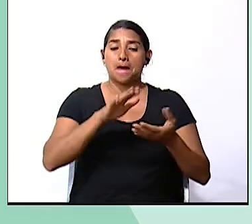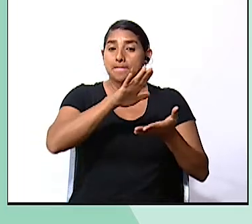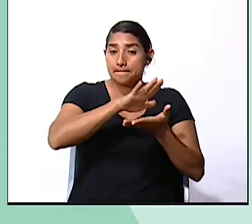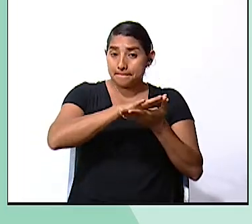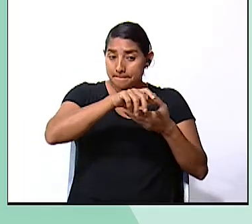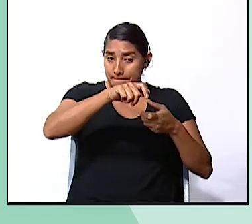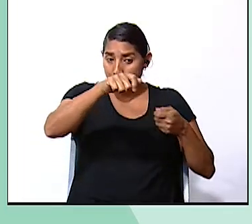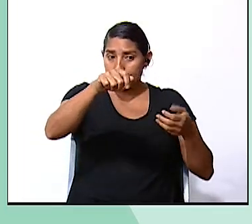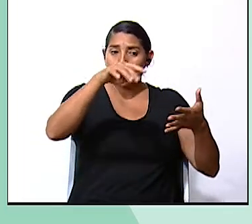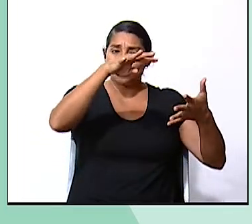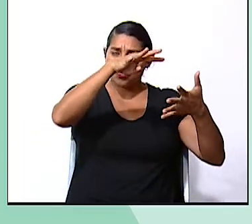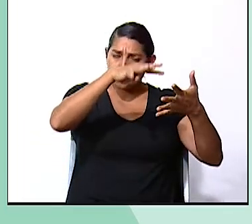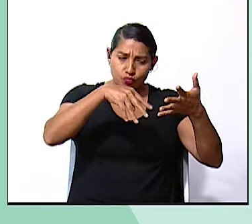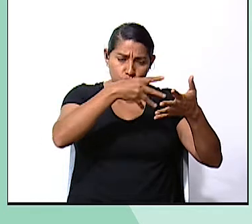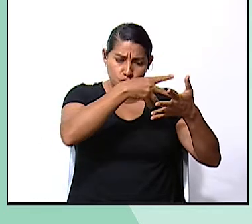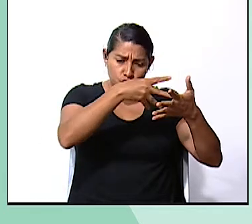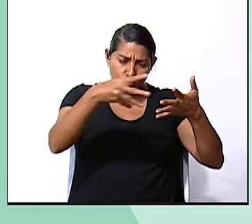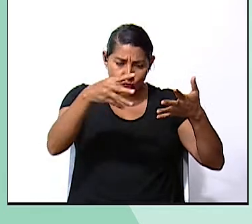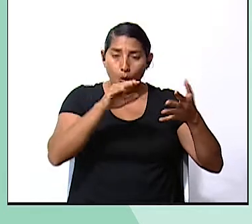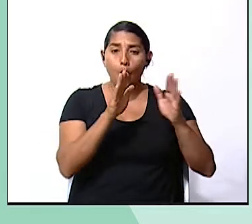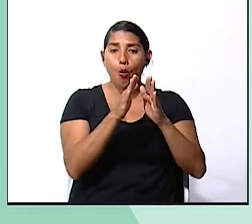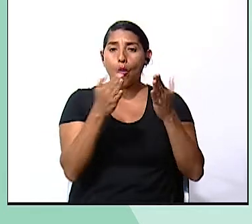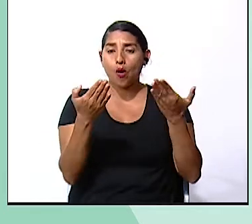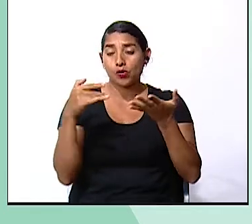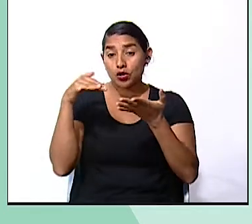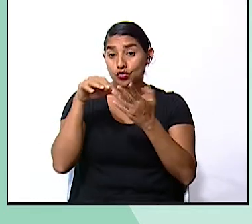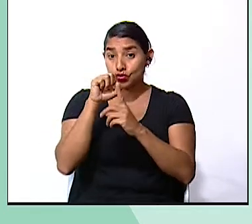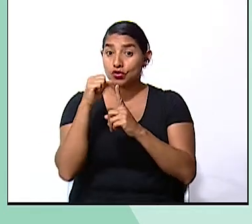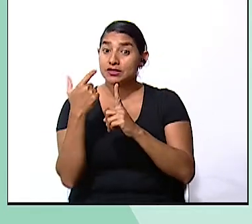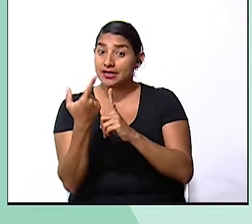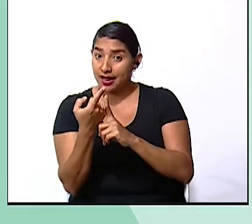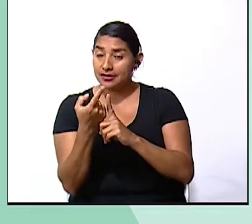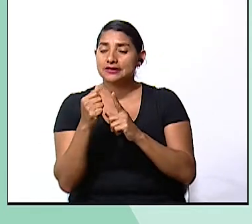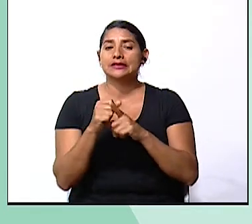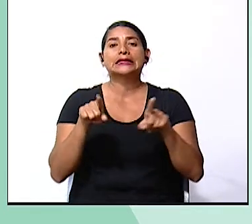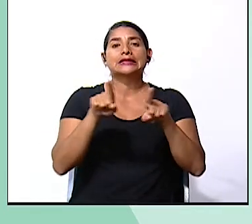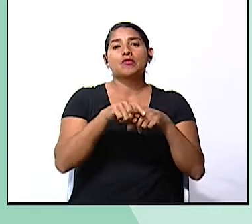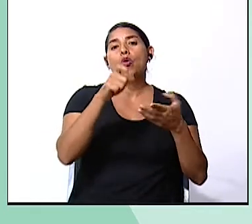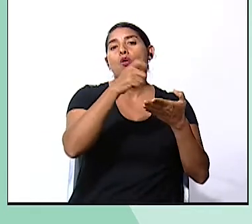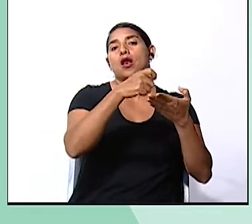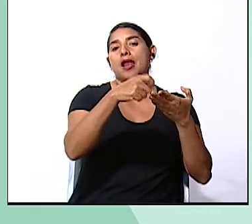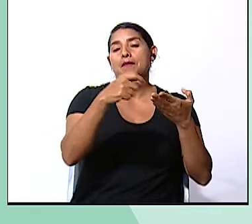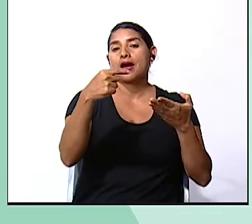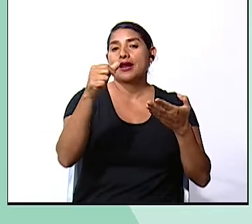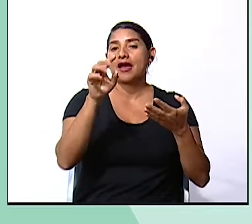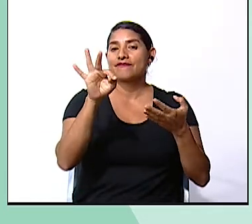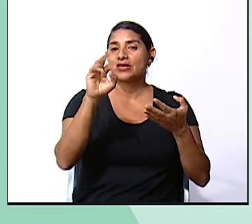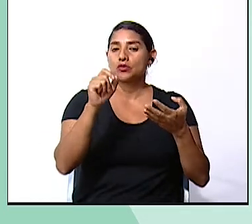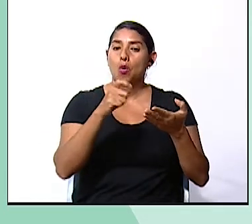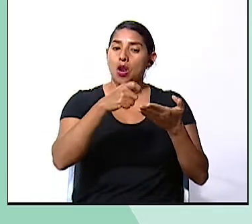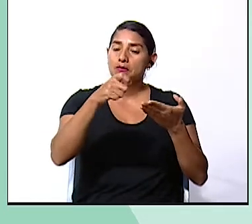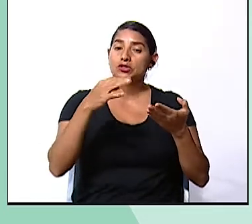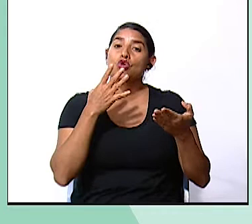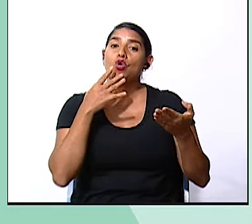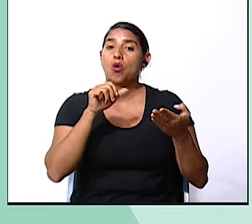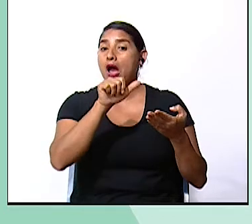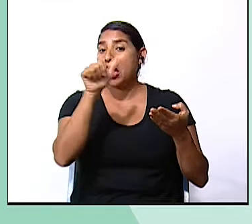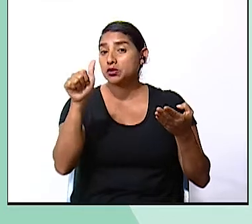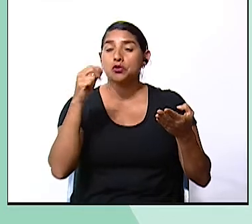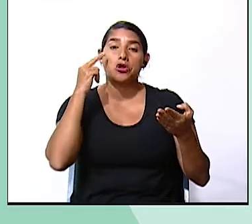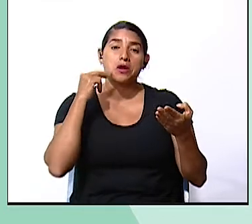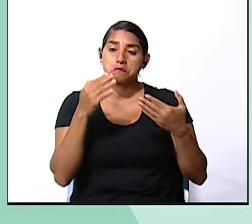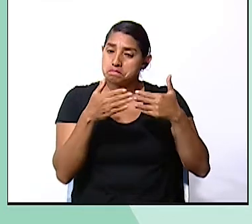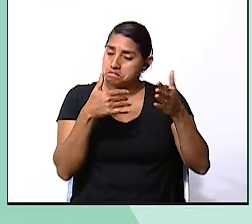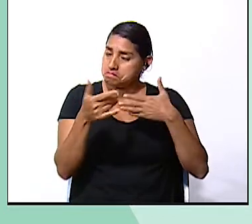hojita rayada, ojalá, o el cuaderno de estudios sociales y un lápiz de grafito o lapicero si tuvieran por ahí, no